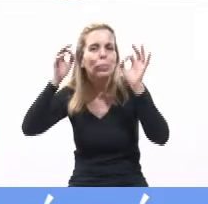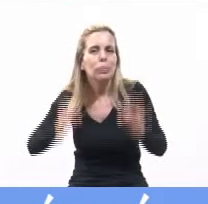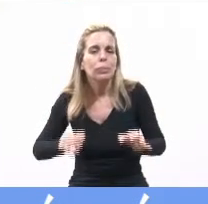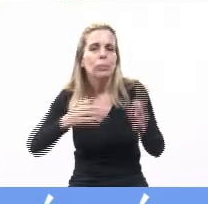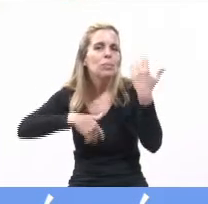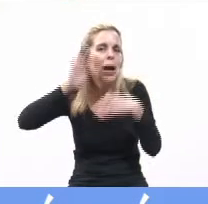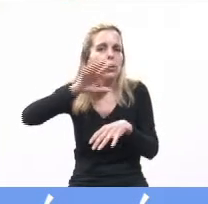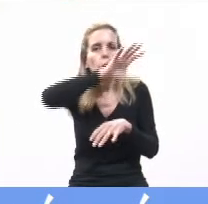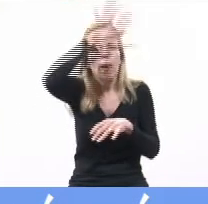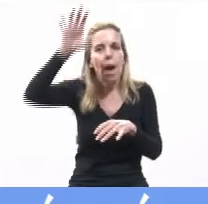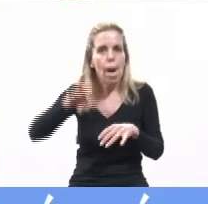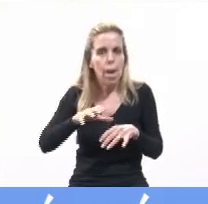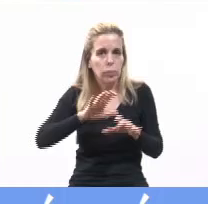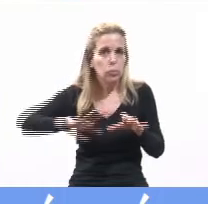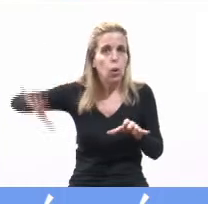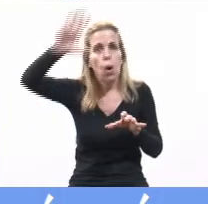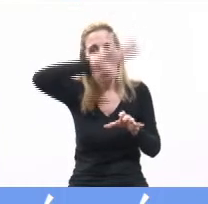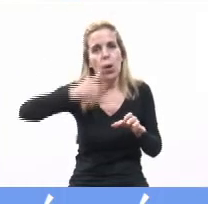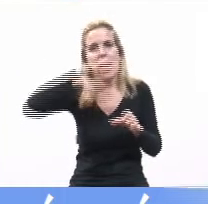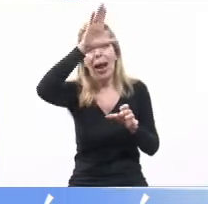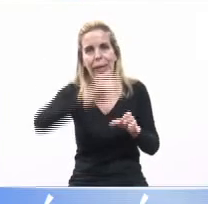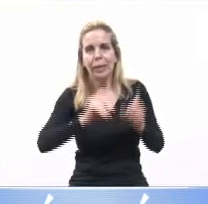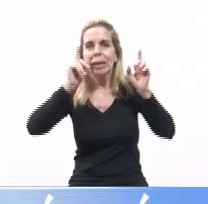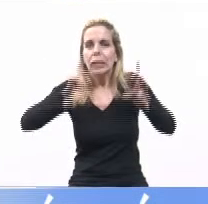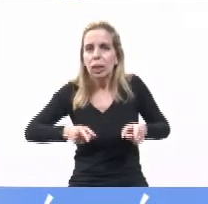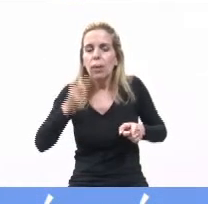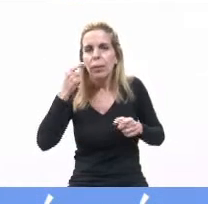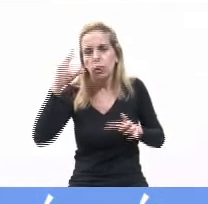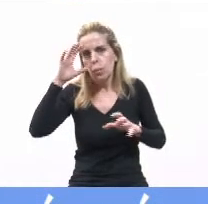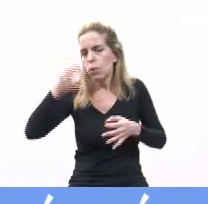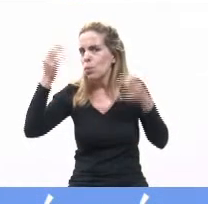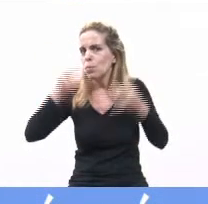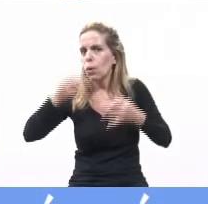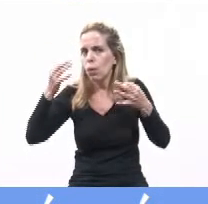de localidades del país y también la cobertura, algo que recuerdo muy bien,